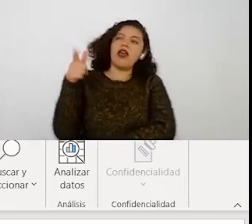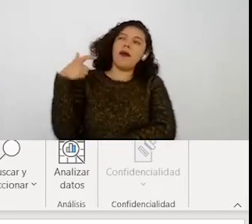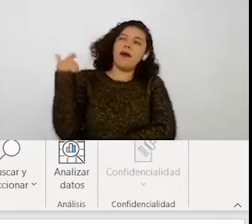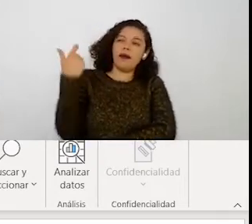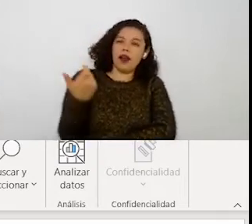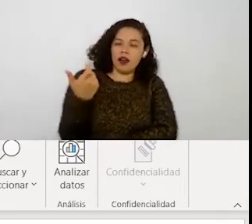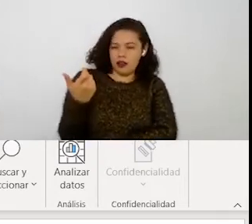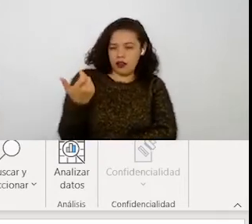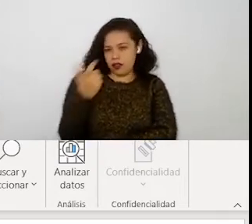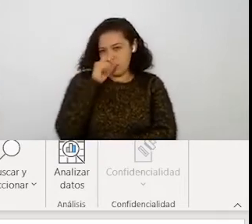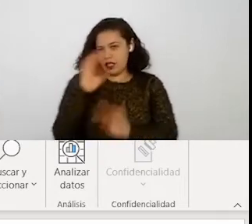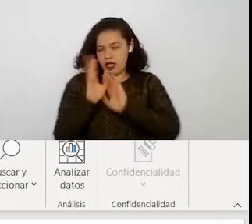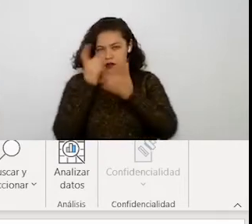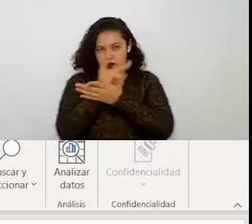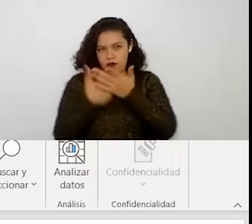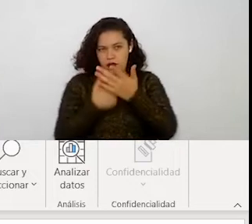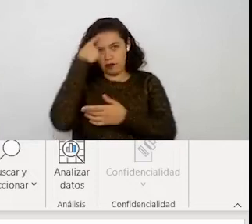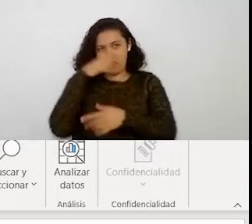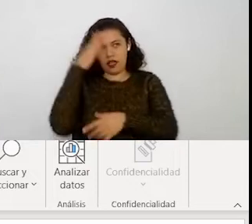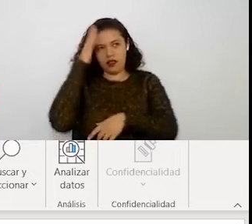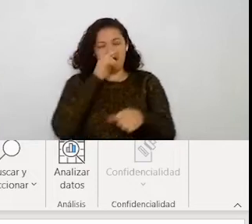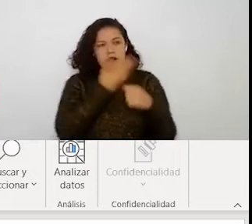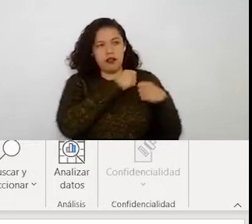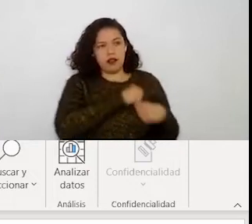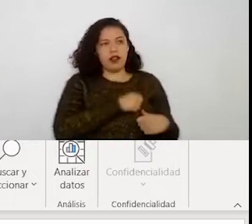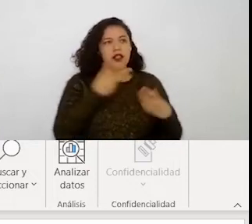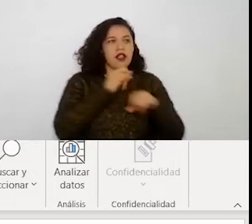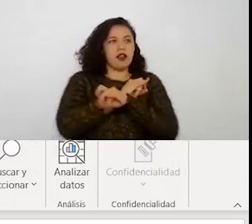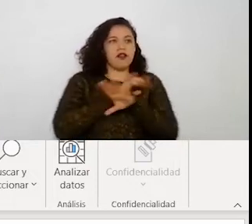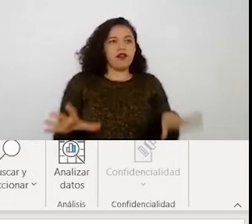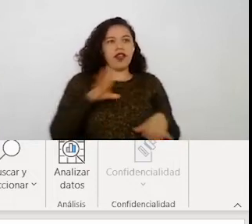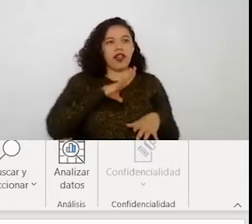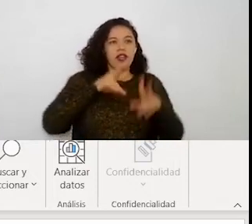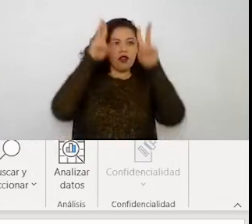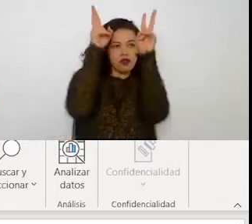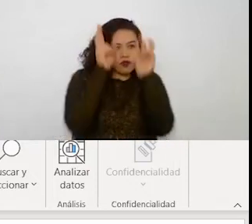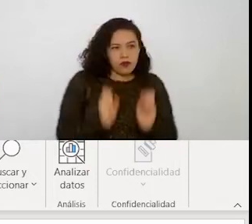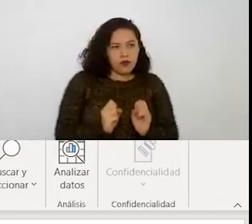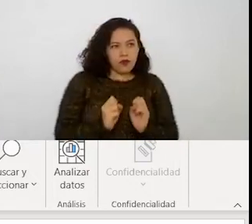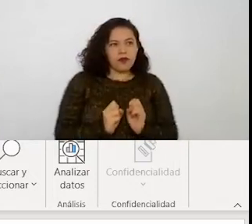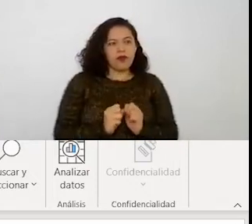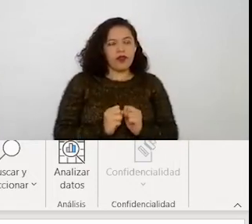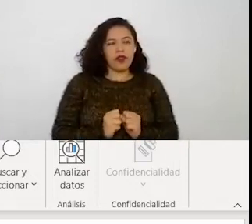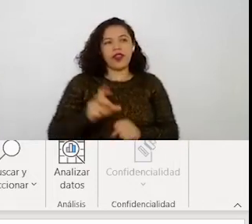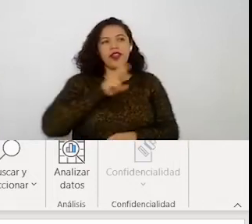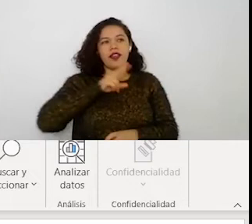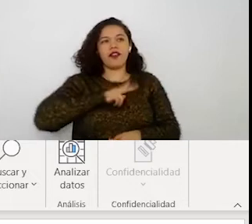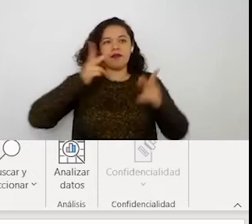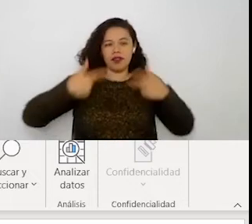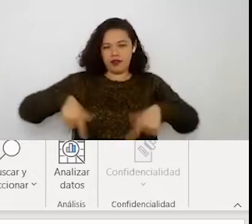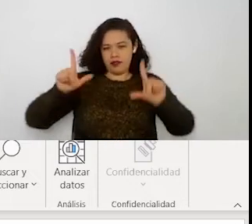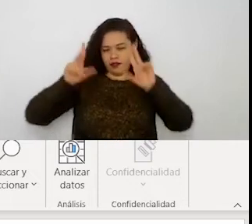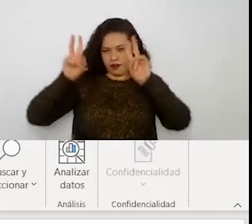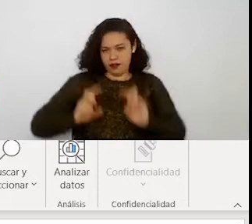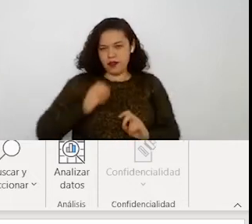no mis fotos sobre los Patronales estos esta información es la que voy a descargar en mi plataforma que